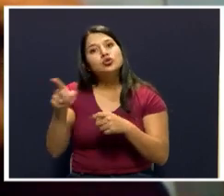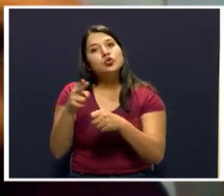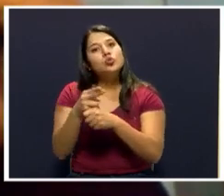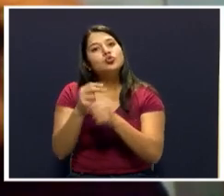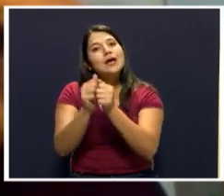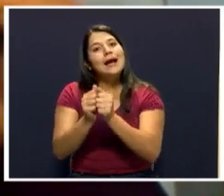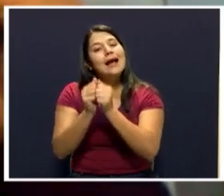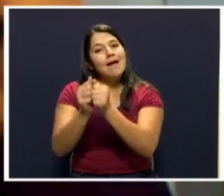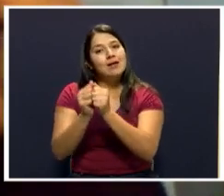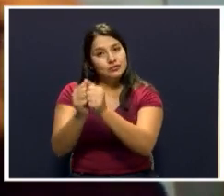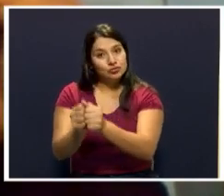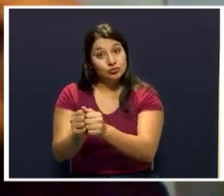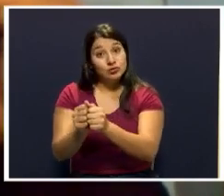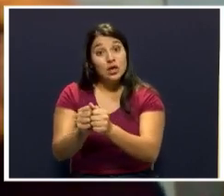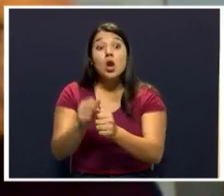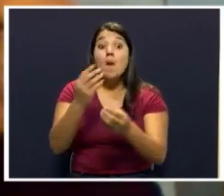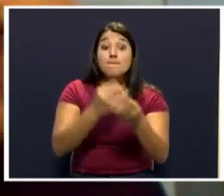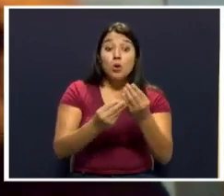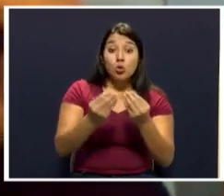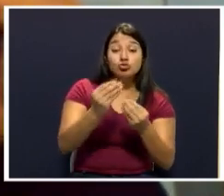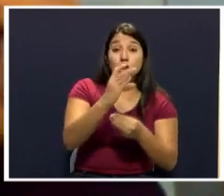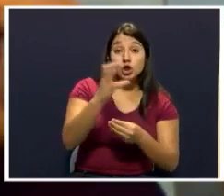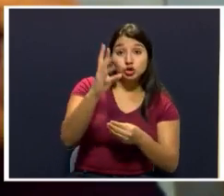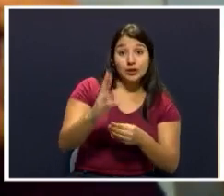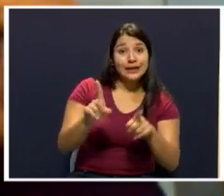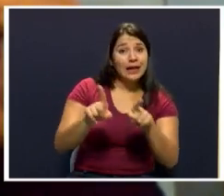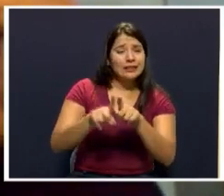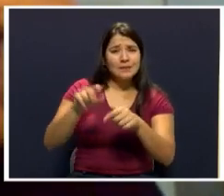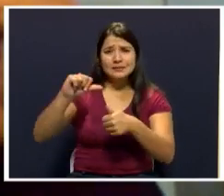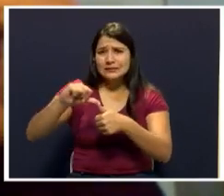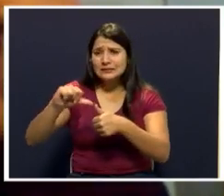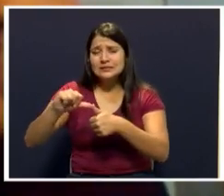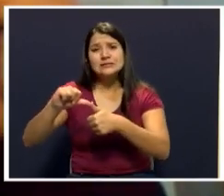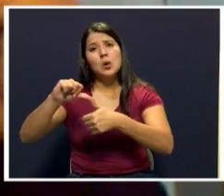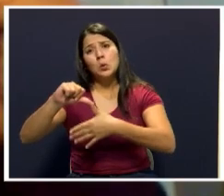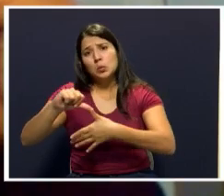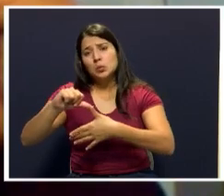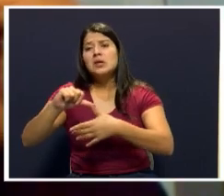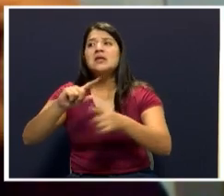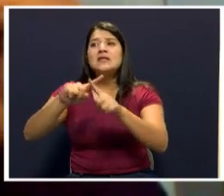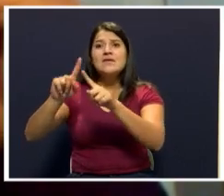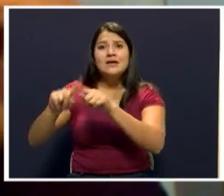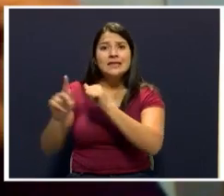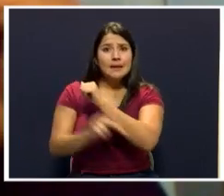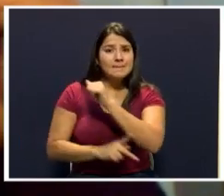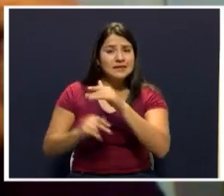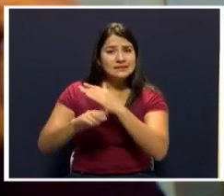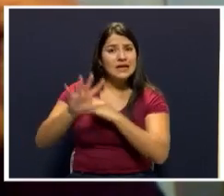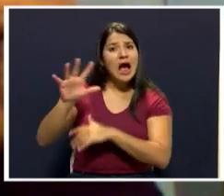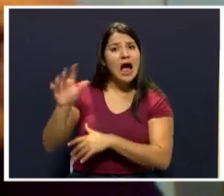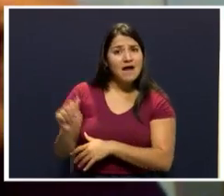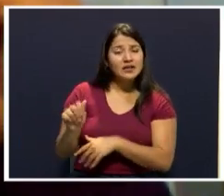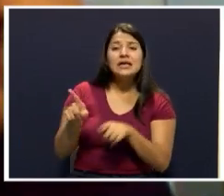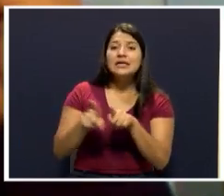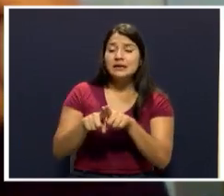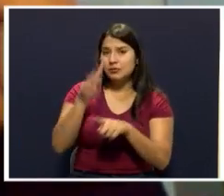solo en Costa Rica, sino en el resto de la región centroamericana, en Sudamérica y en varios países del África